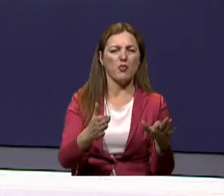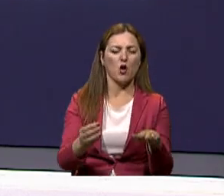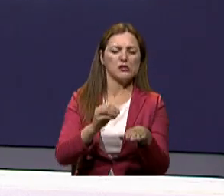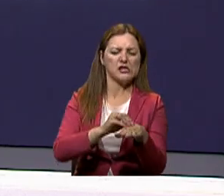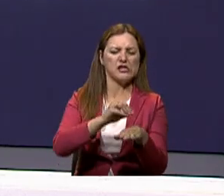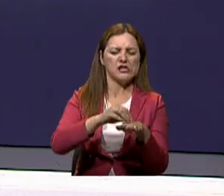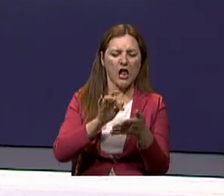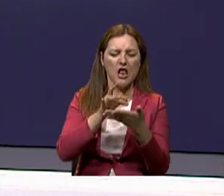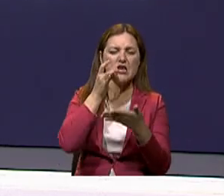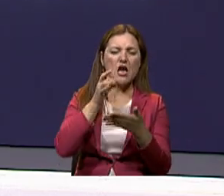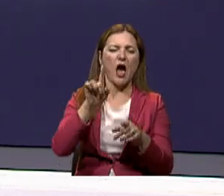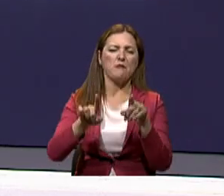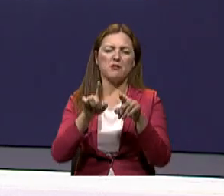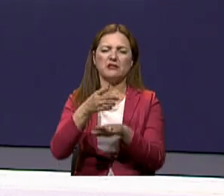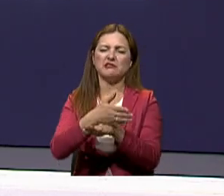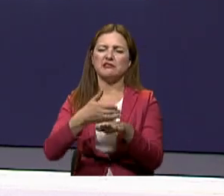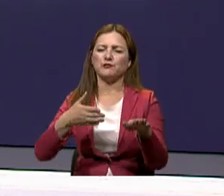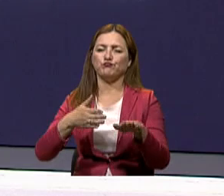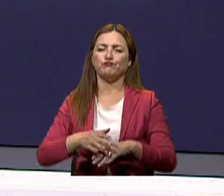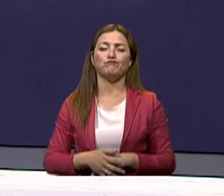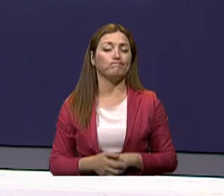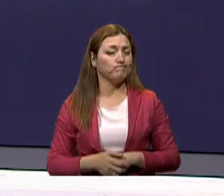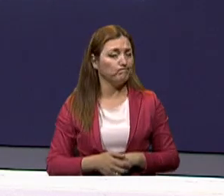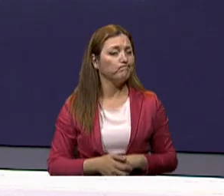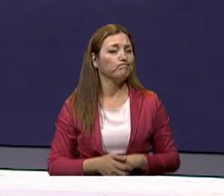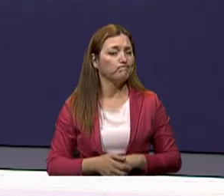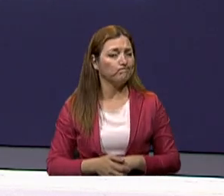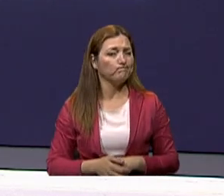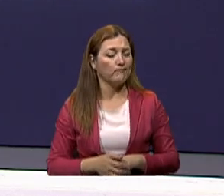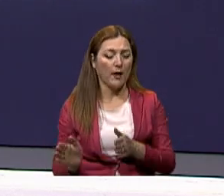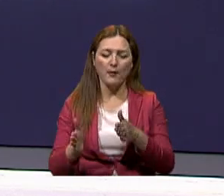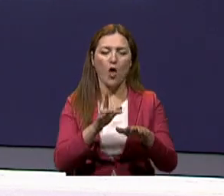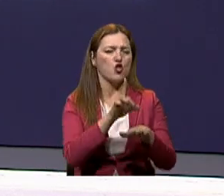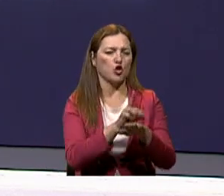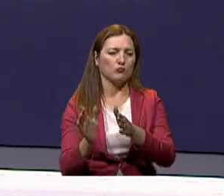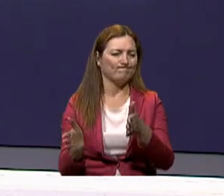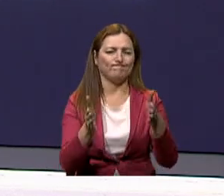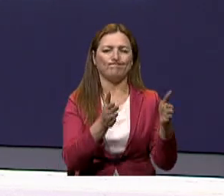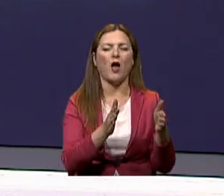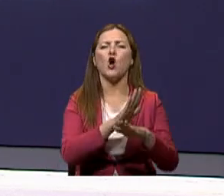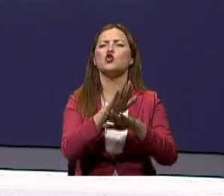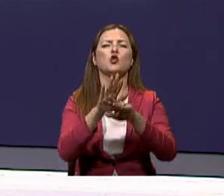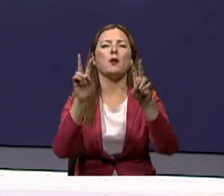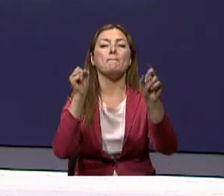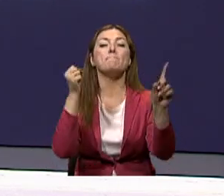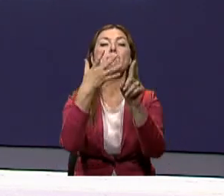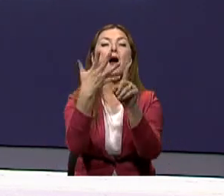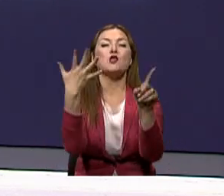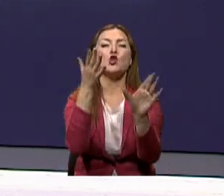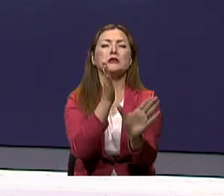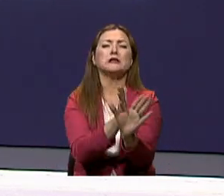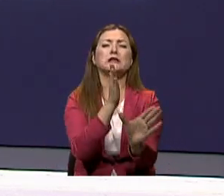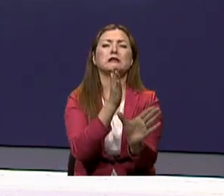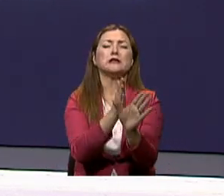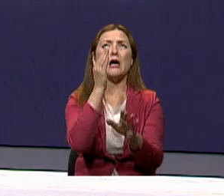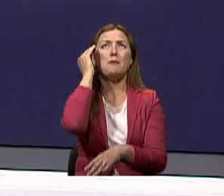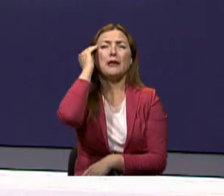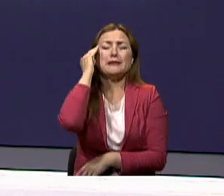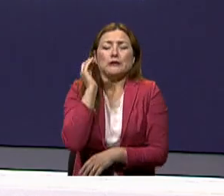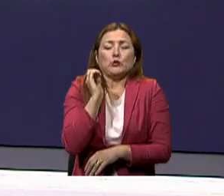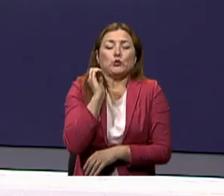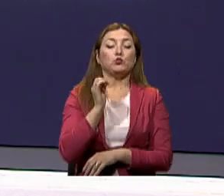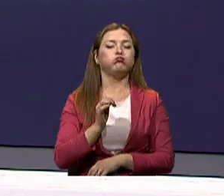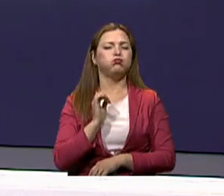médico que hemos nosotros tratado, pues hay que considerar también el impacto emocional y psicológico que puede llevar a causar el pie diabético en estos